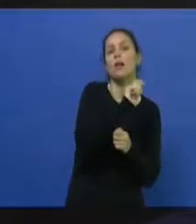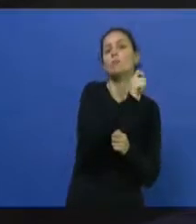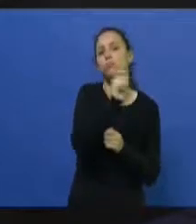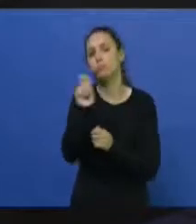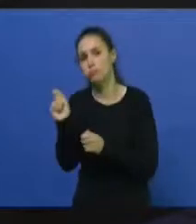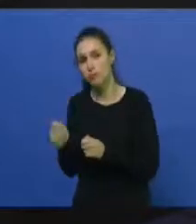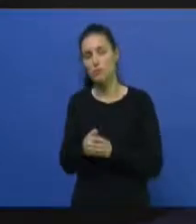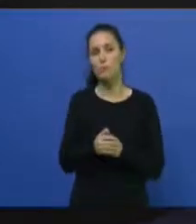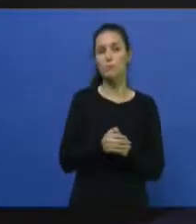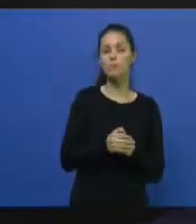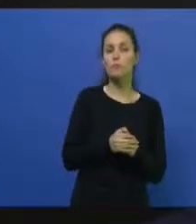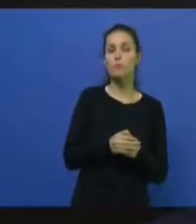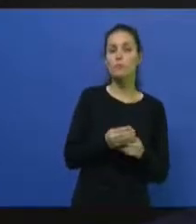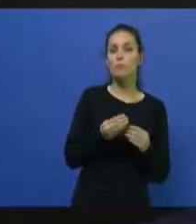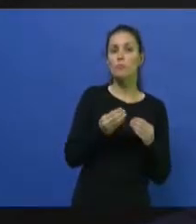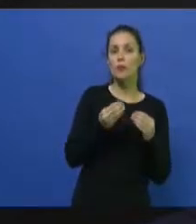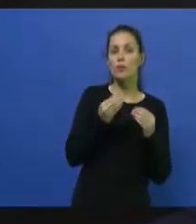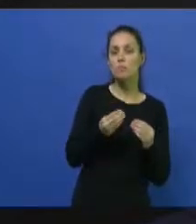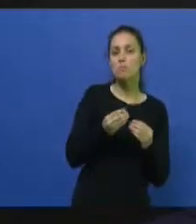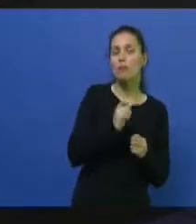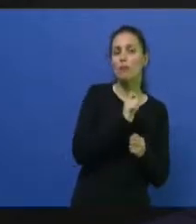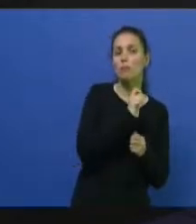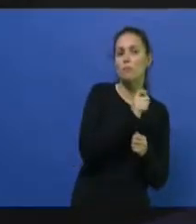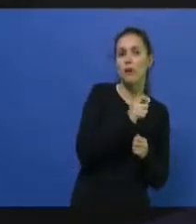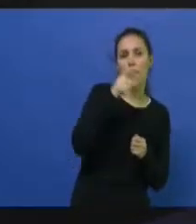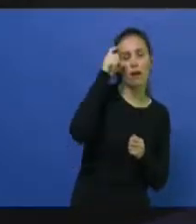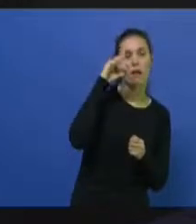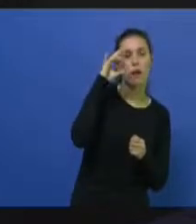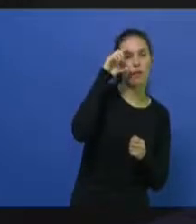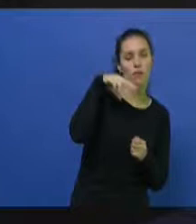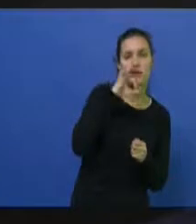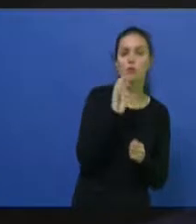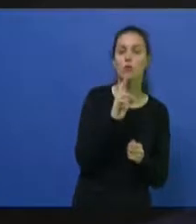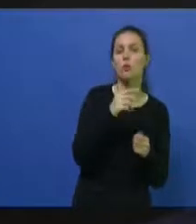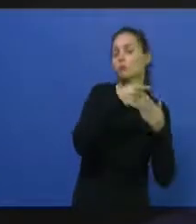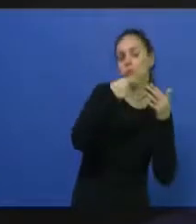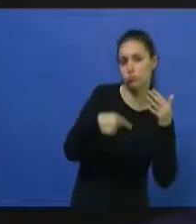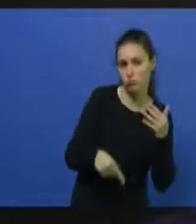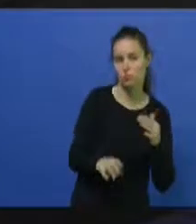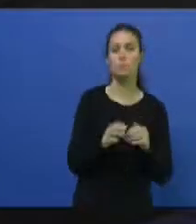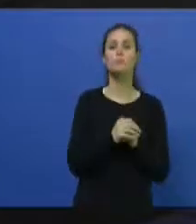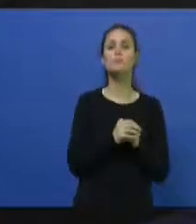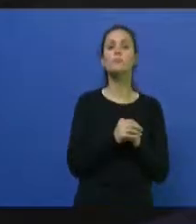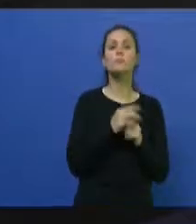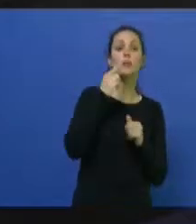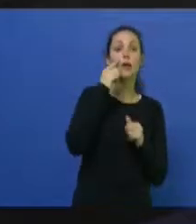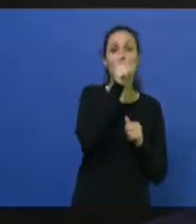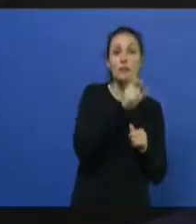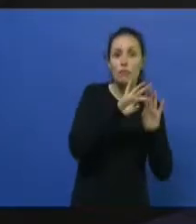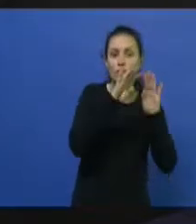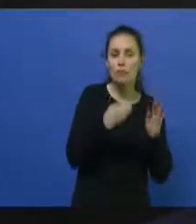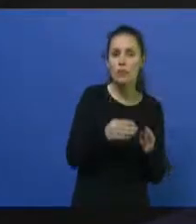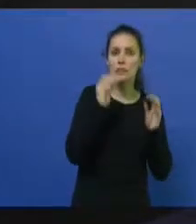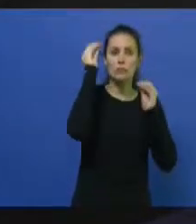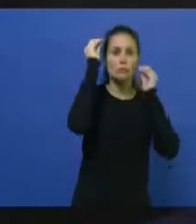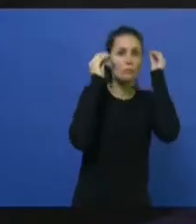tenemos que seguir pagándole Edenor y Edesur, AISA a los porteños. Bueno, pero los intendentes están muy preocupados,